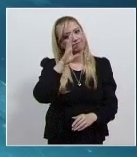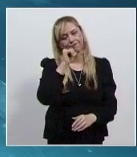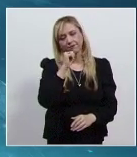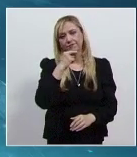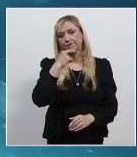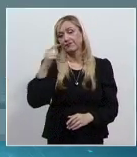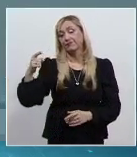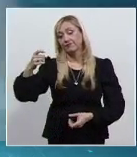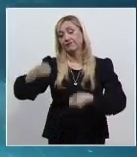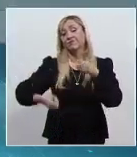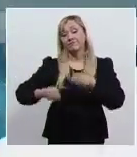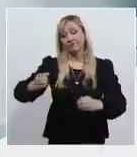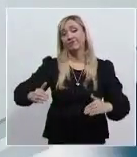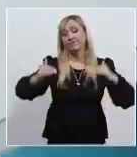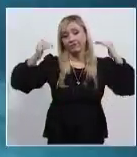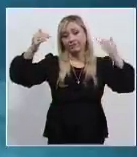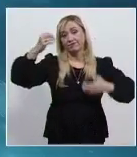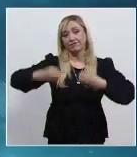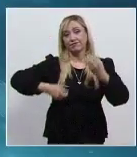Tribunal Constitucional.